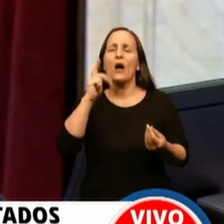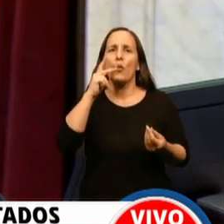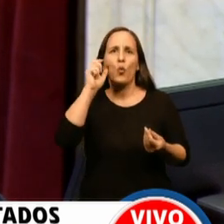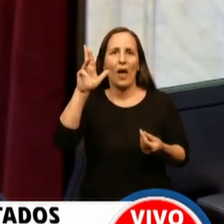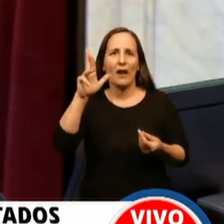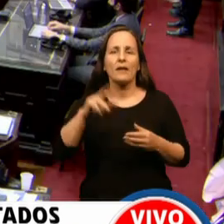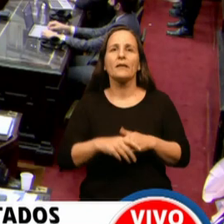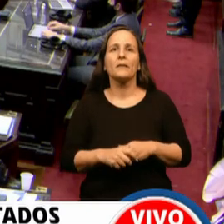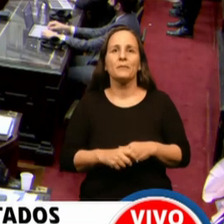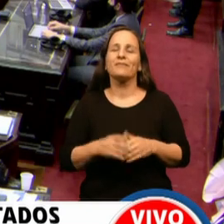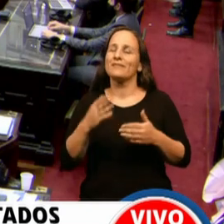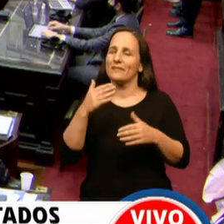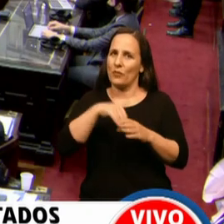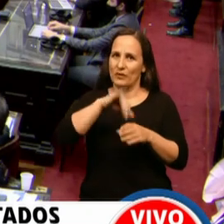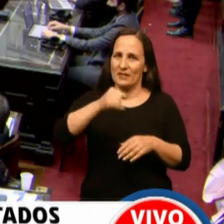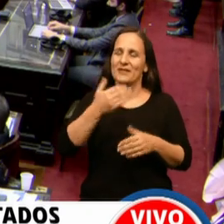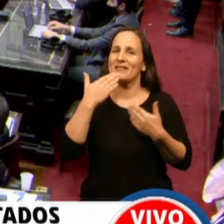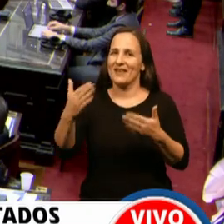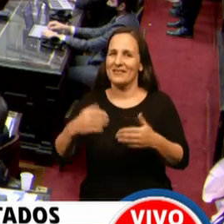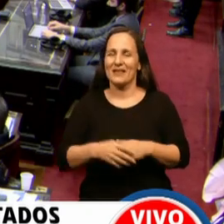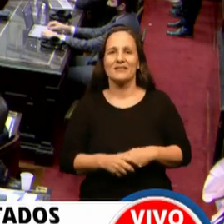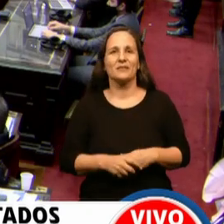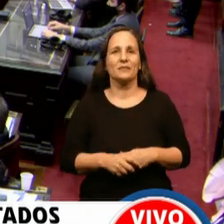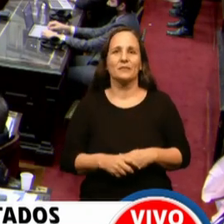afirmativo gracias diputada